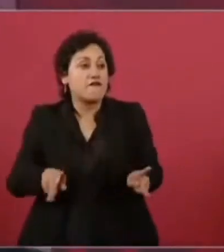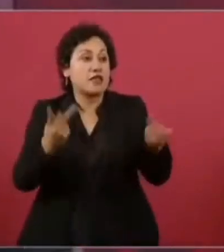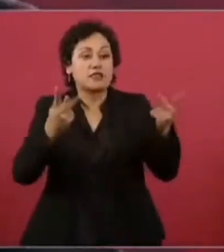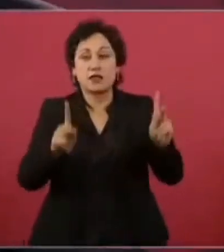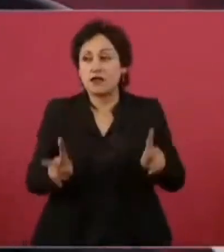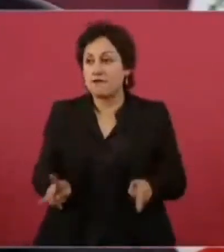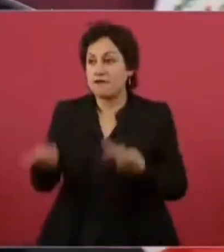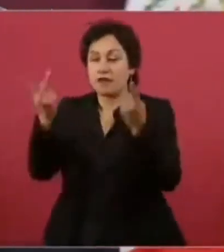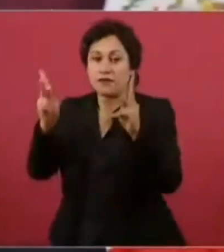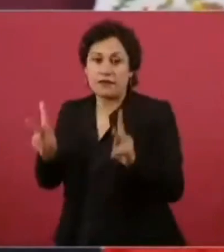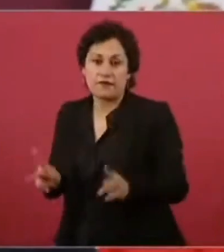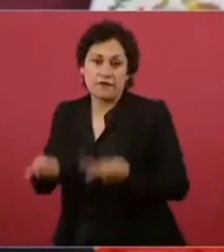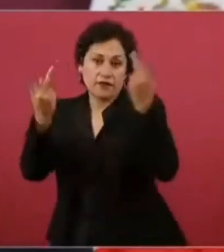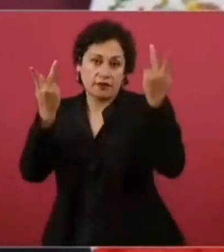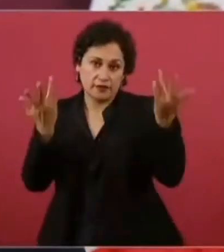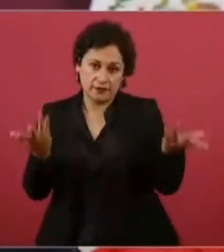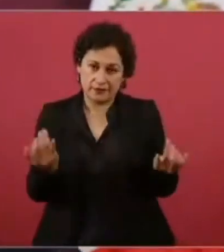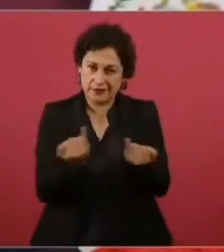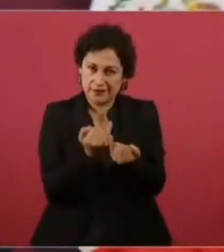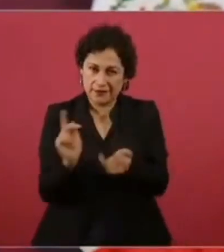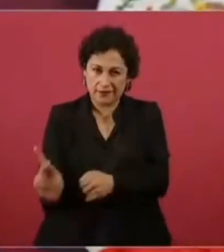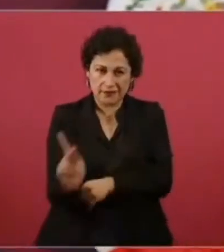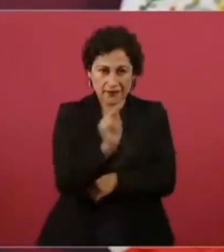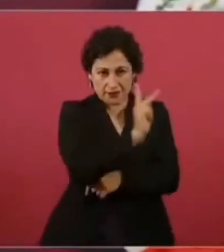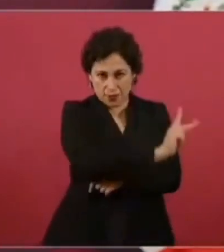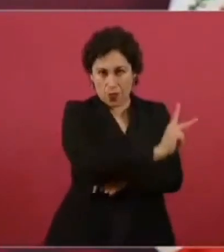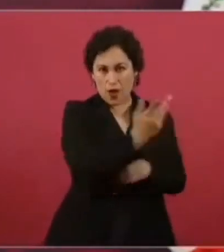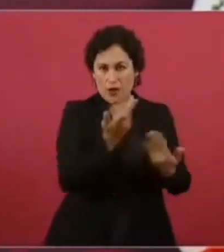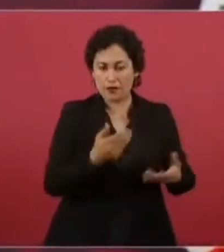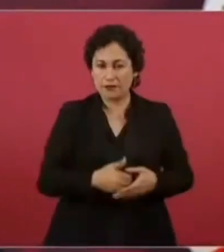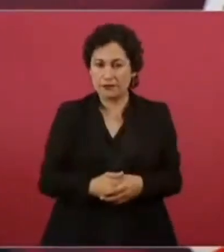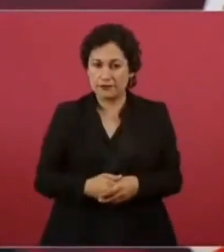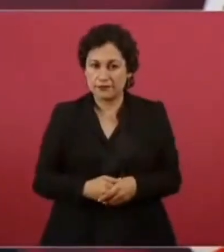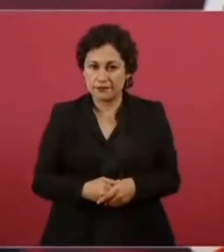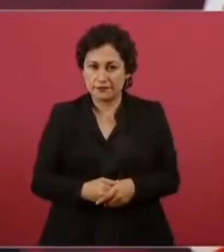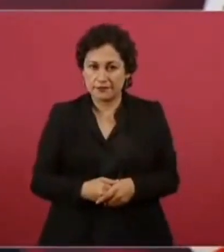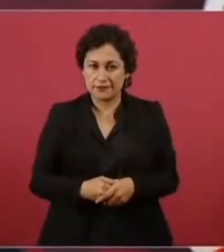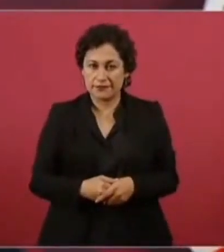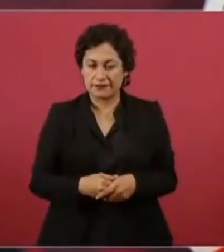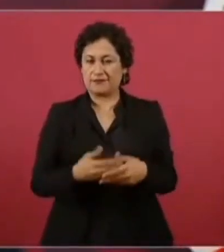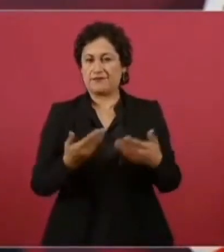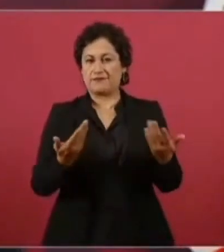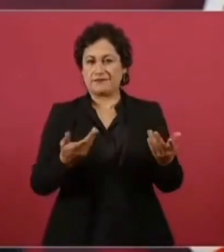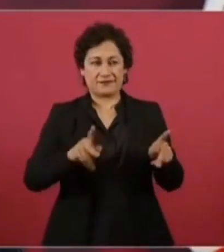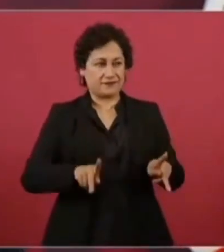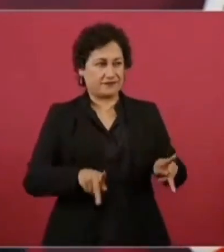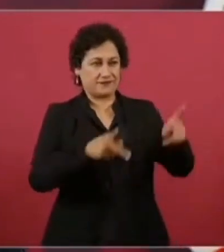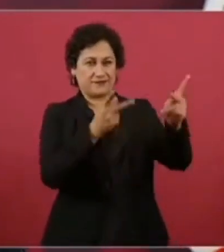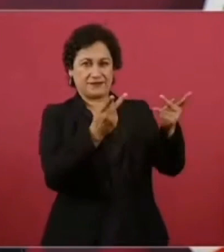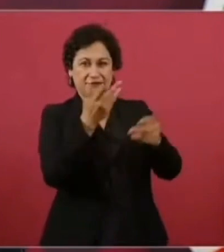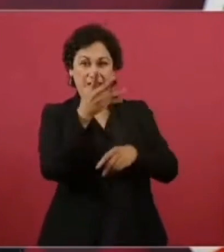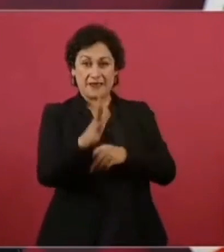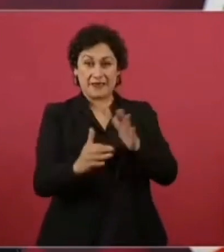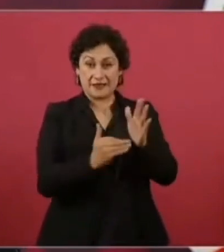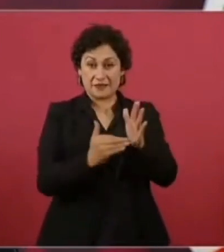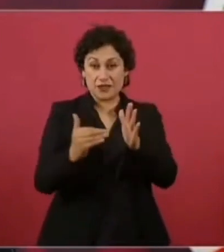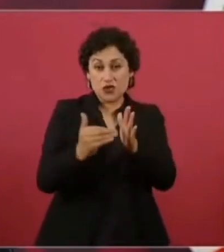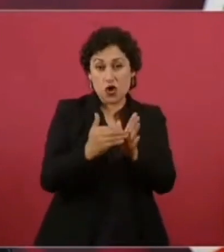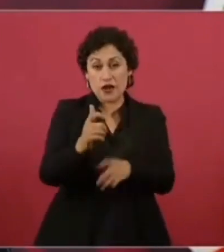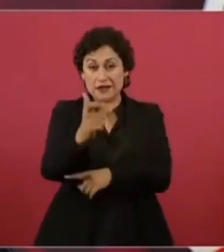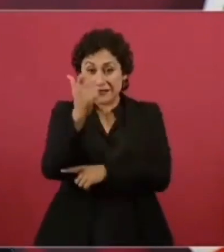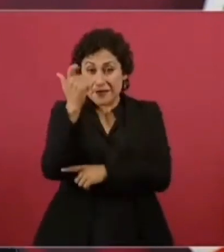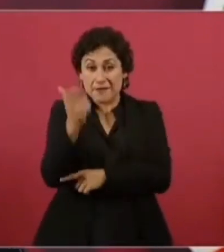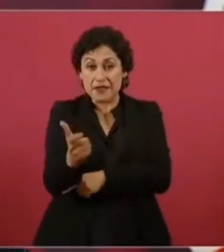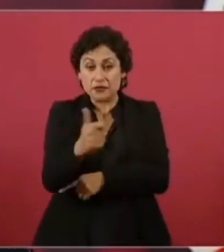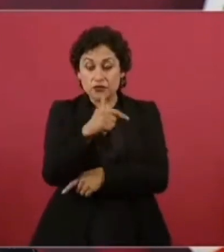pedazo, otra extensión de México en 10 millones de pesos, la Mesilla en